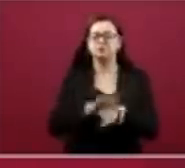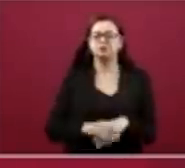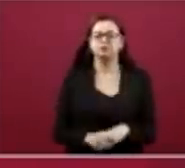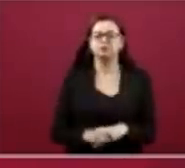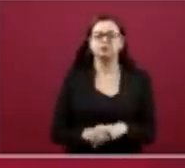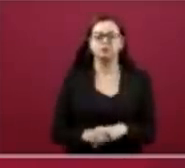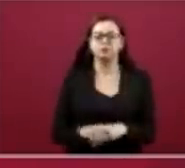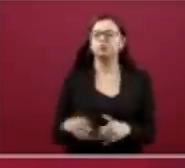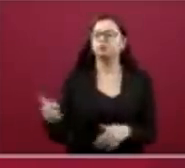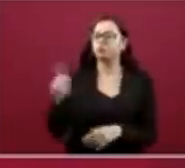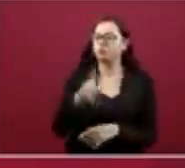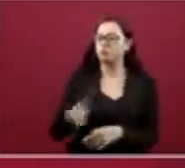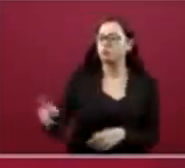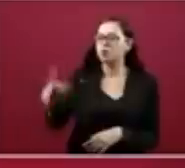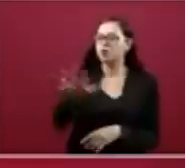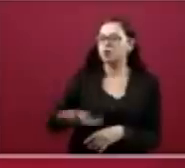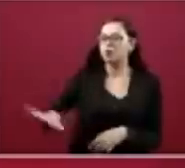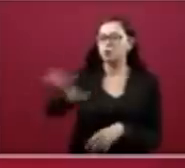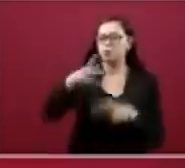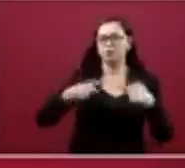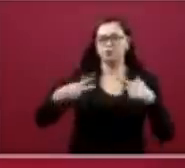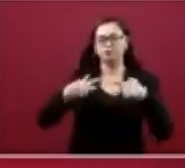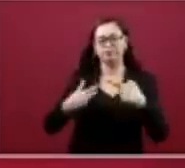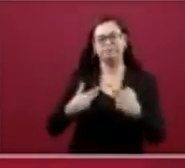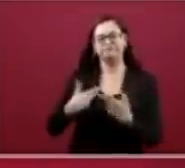servir al pueblo, el